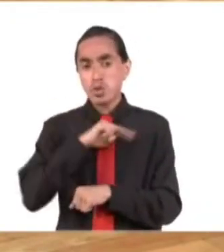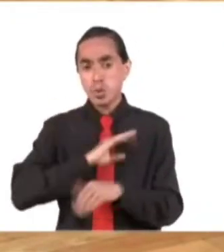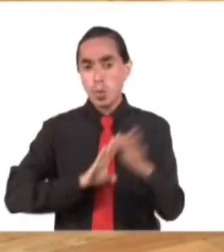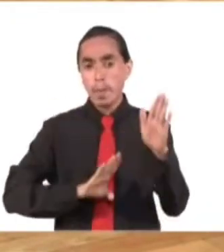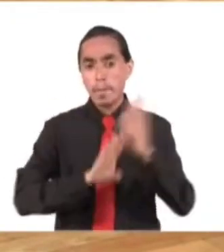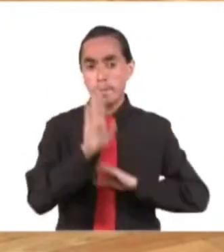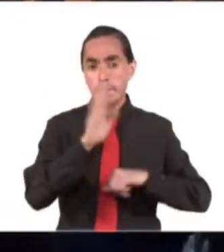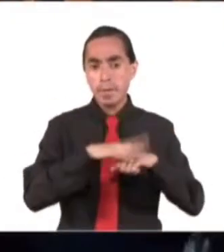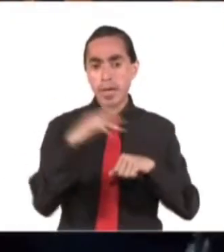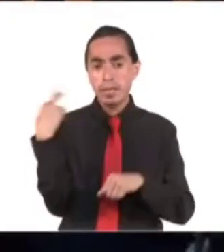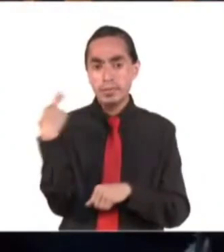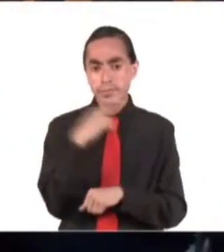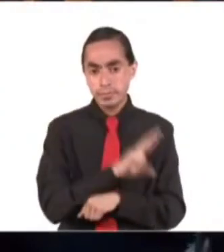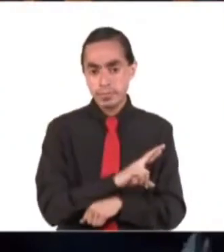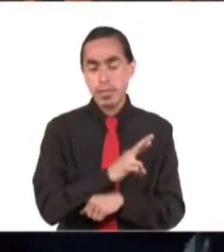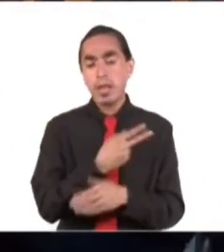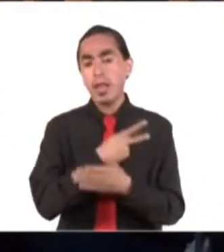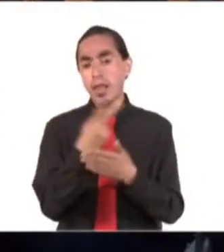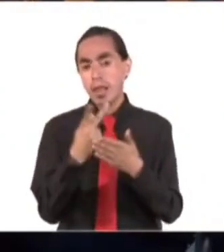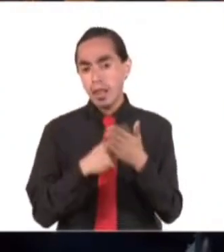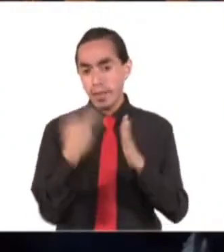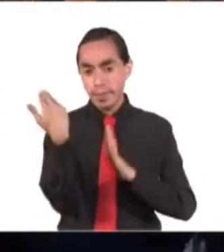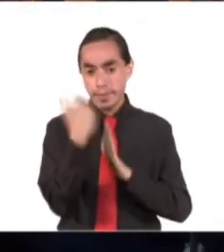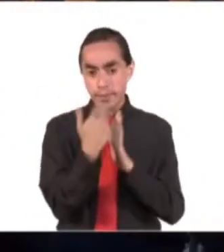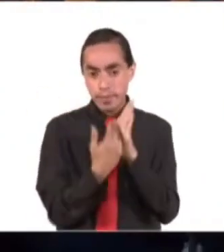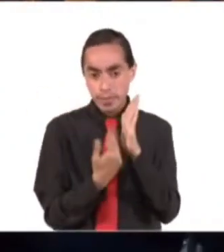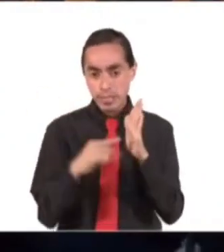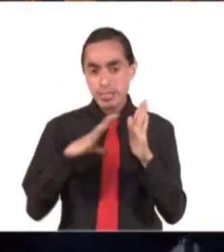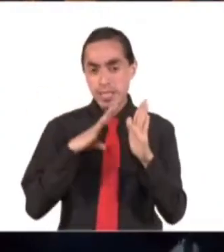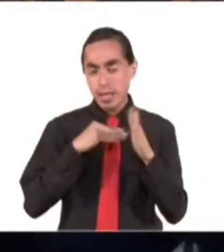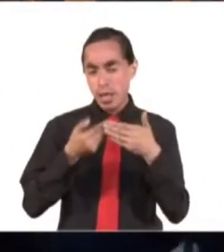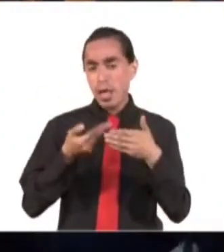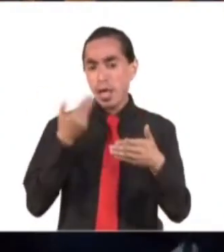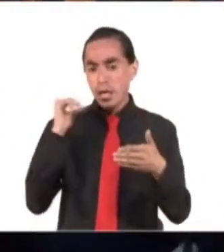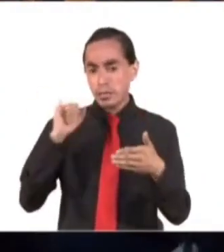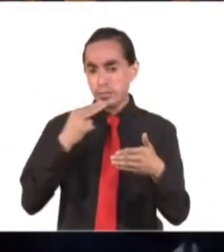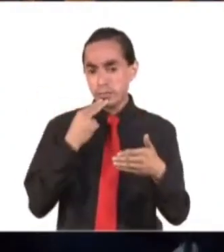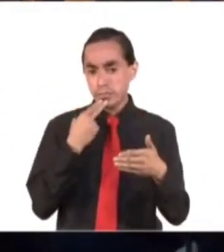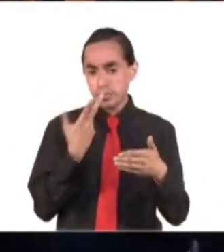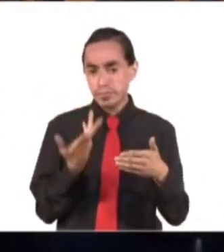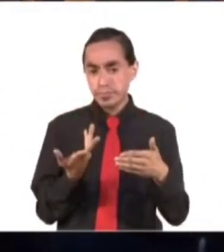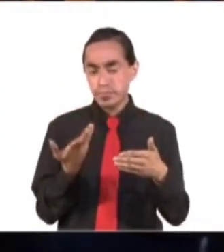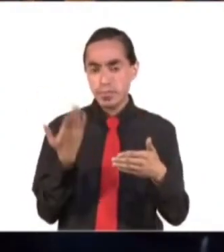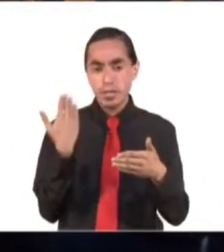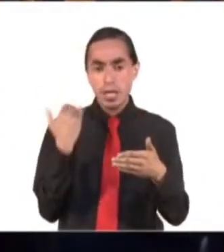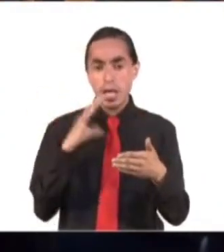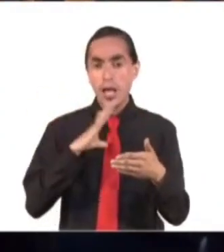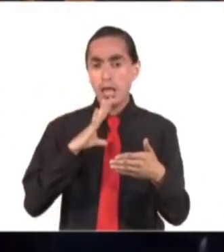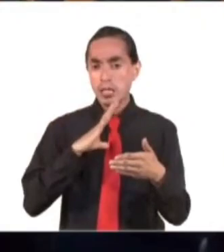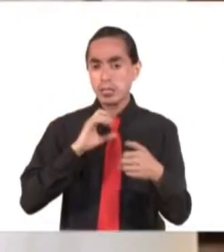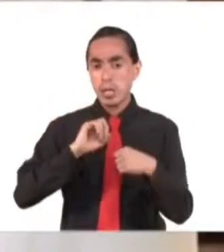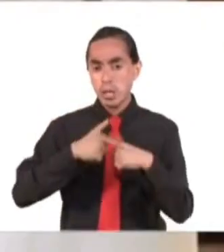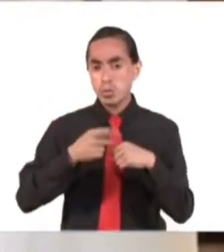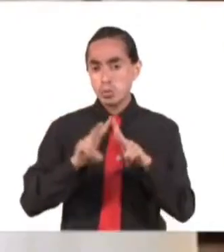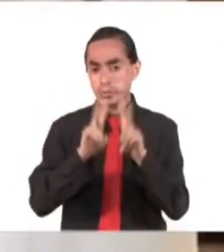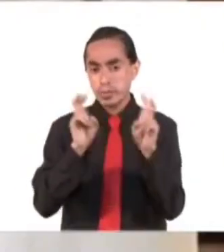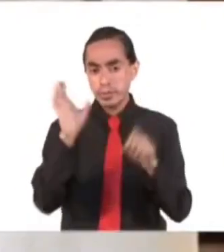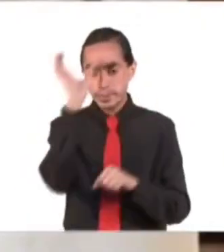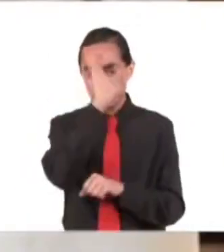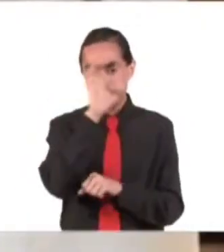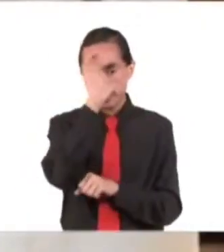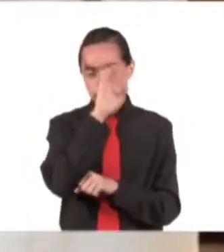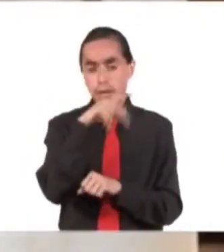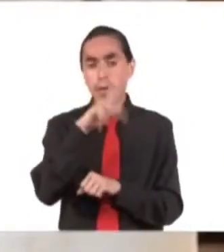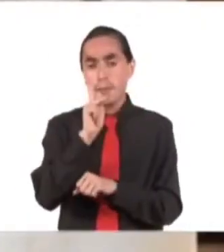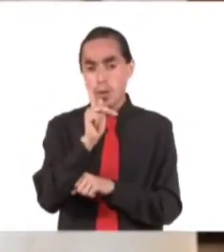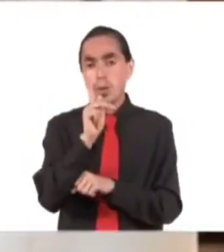es distinto del modelo que históricamente había dominado o viene dominando en las estructuras científicas, pero